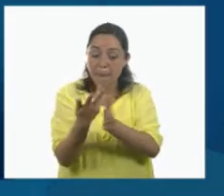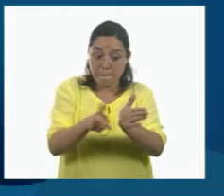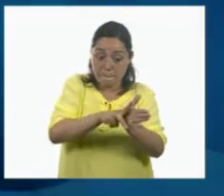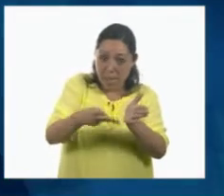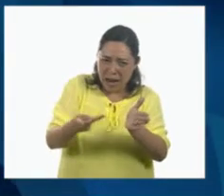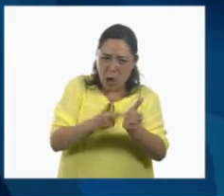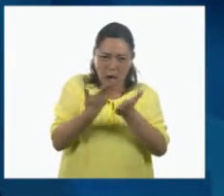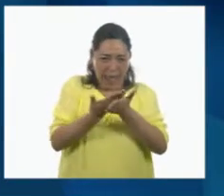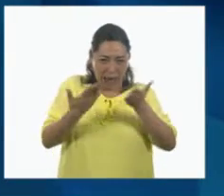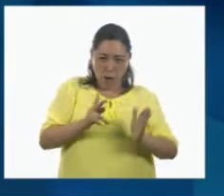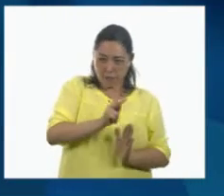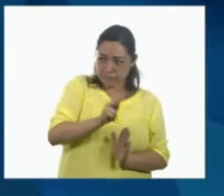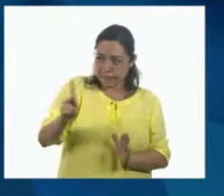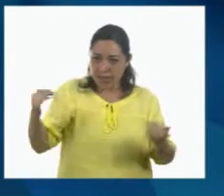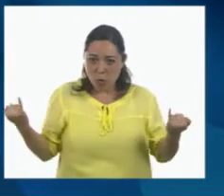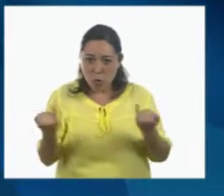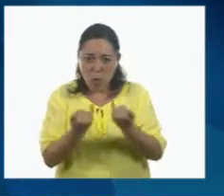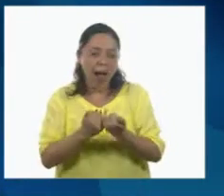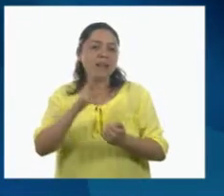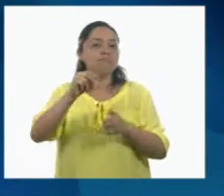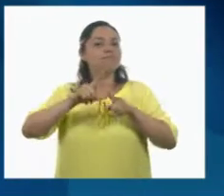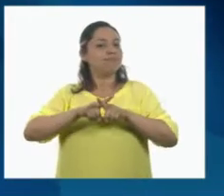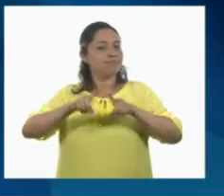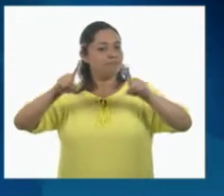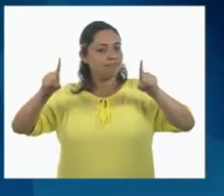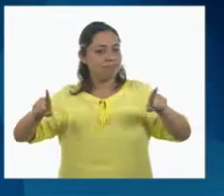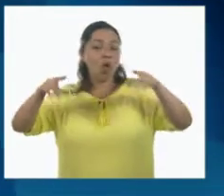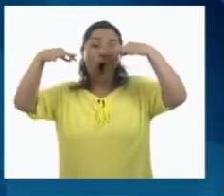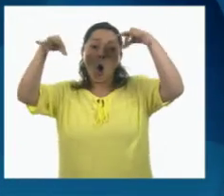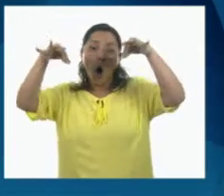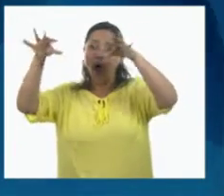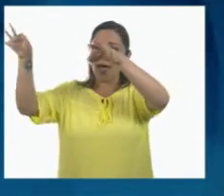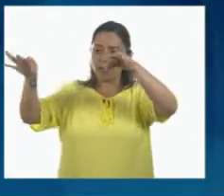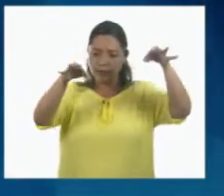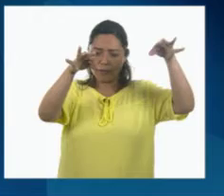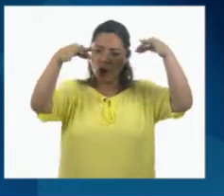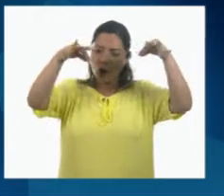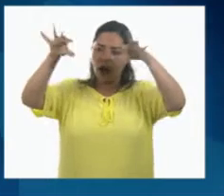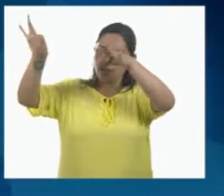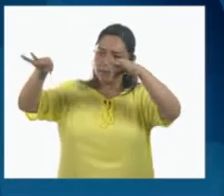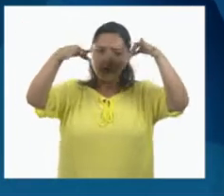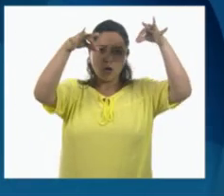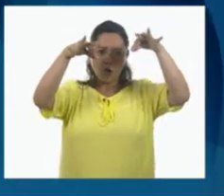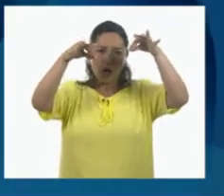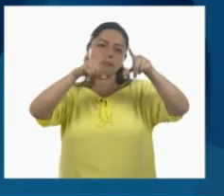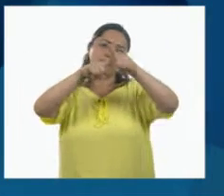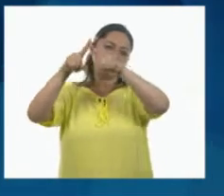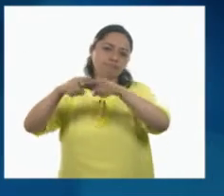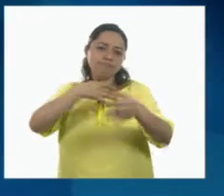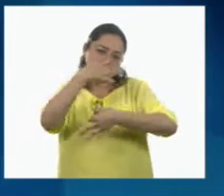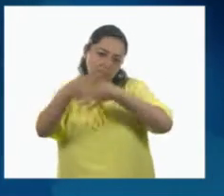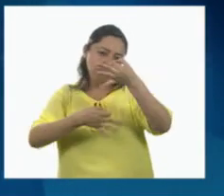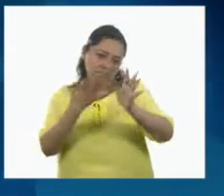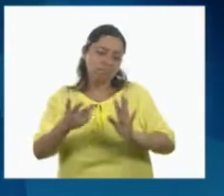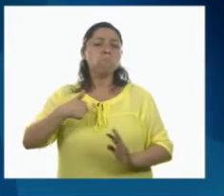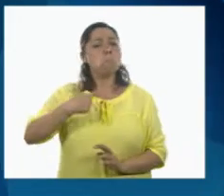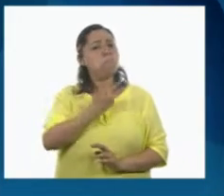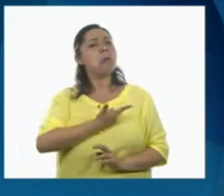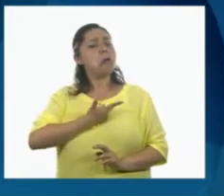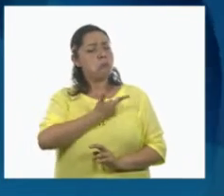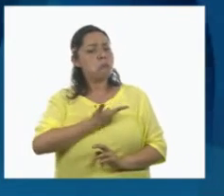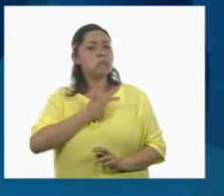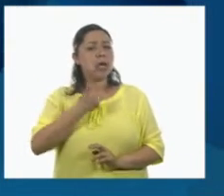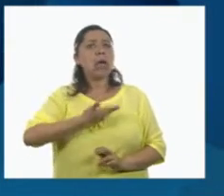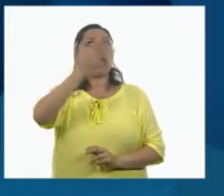conocemos. Probablemente sean diferentes hojas de diferentes noticias. A mí me da mucho gusto que todos podían leer lo que pasaba